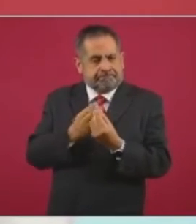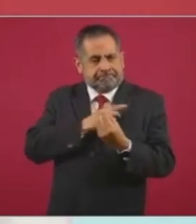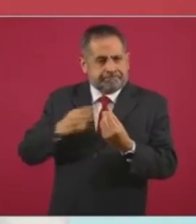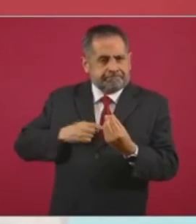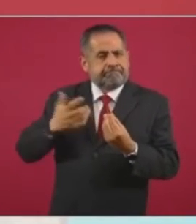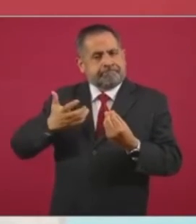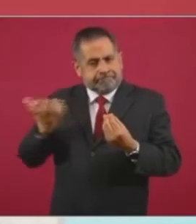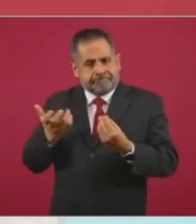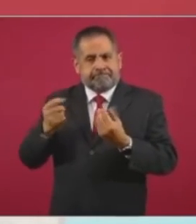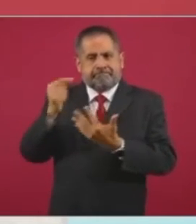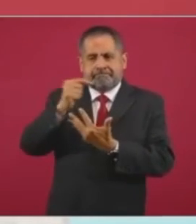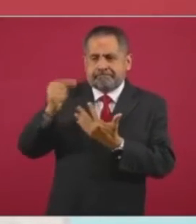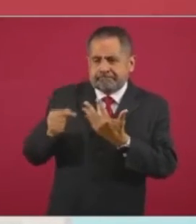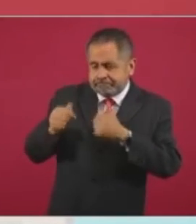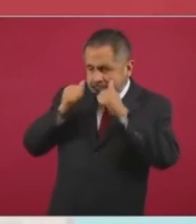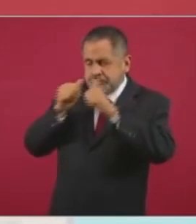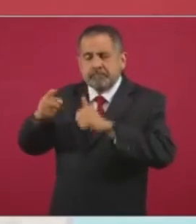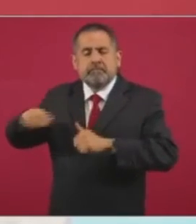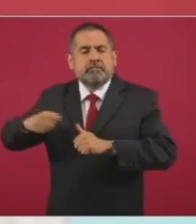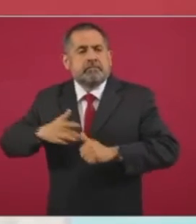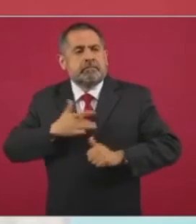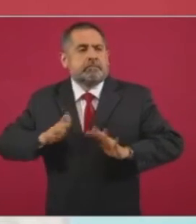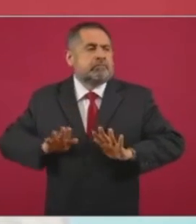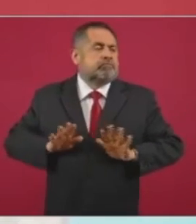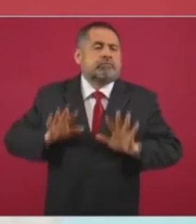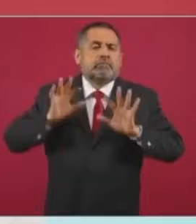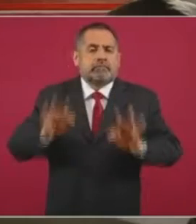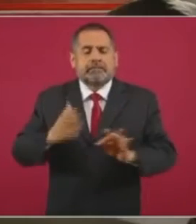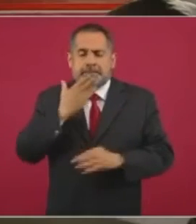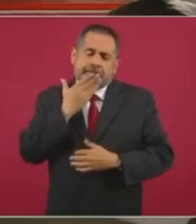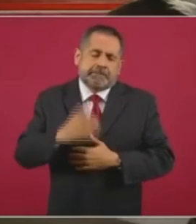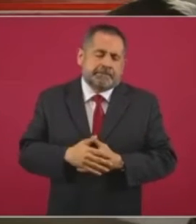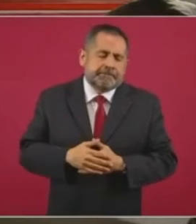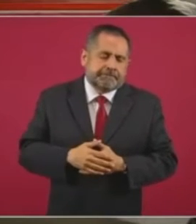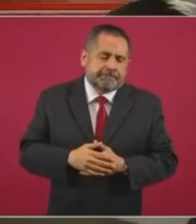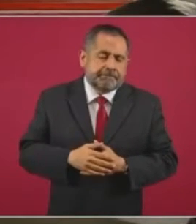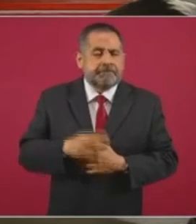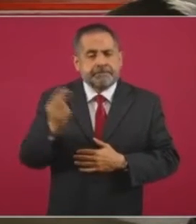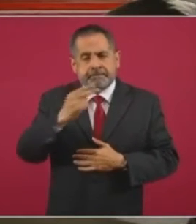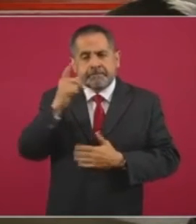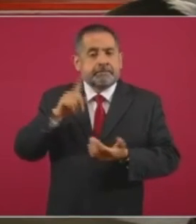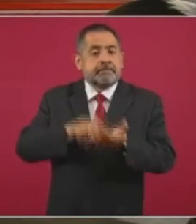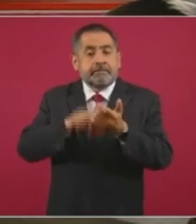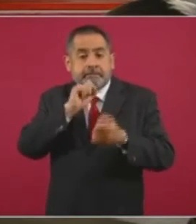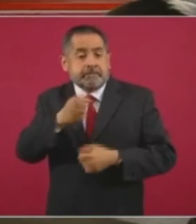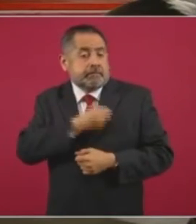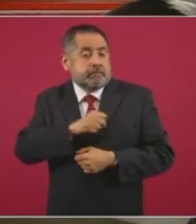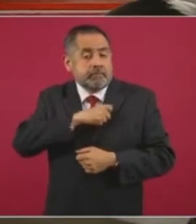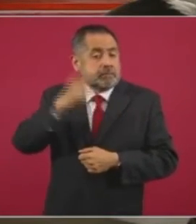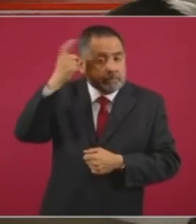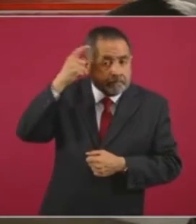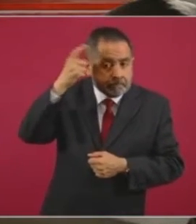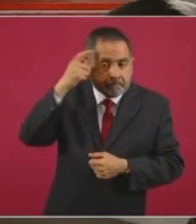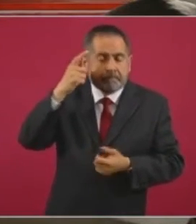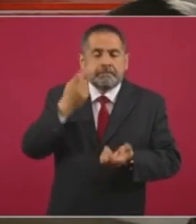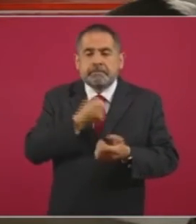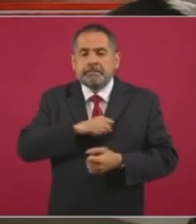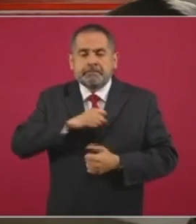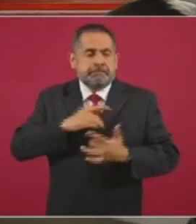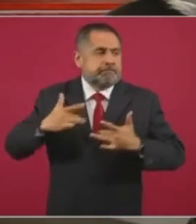del bienestar humano en todos los aspectos, también de la salud mental, de la salud emocional, de